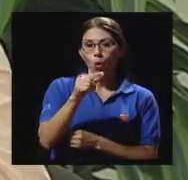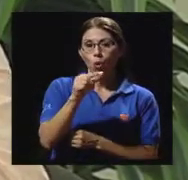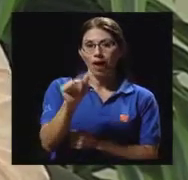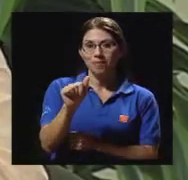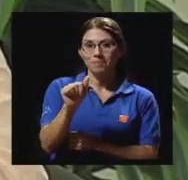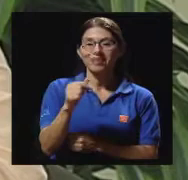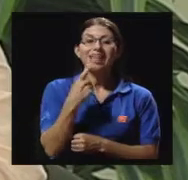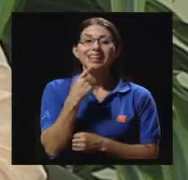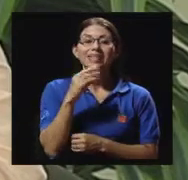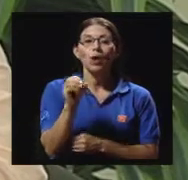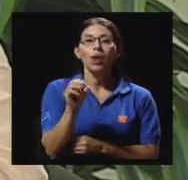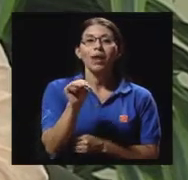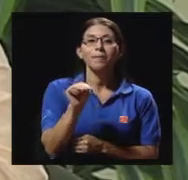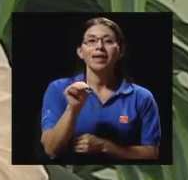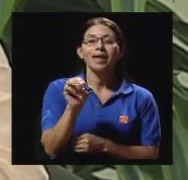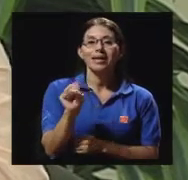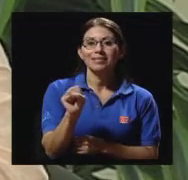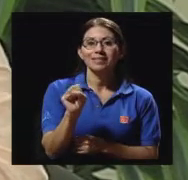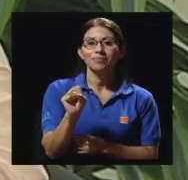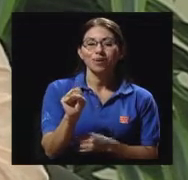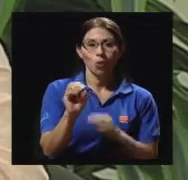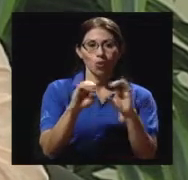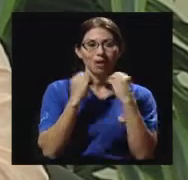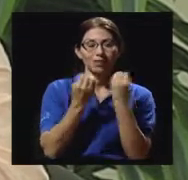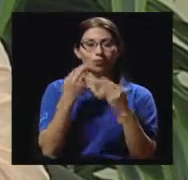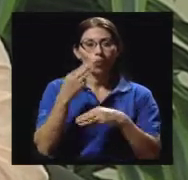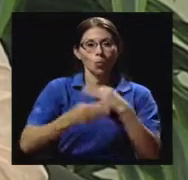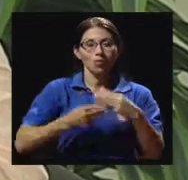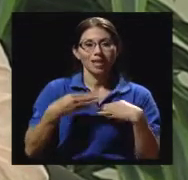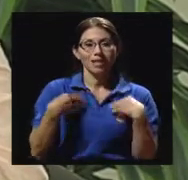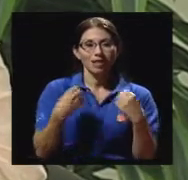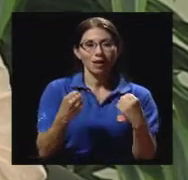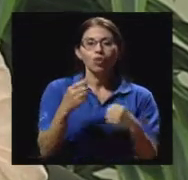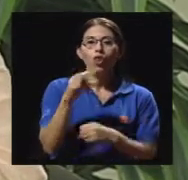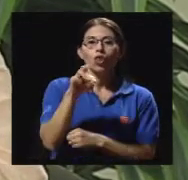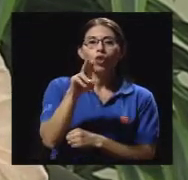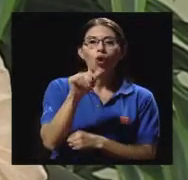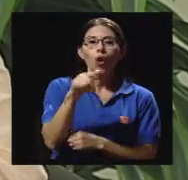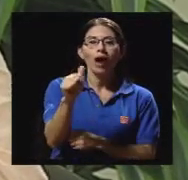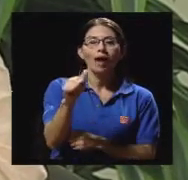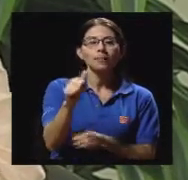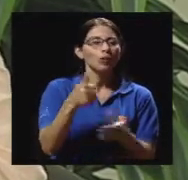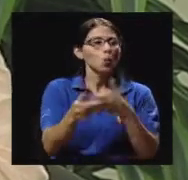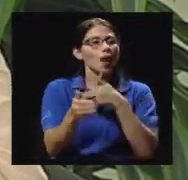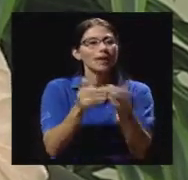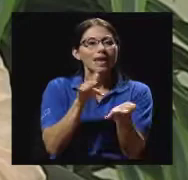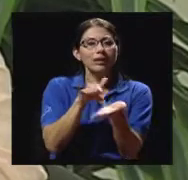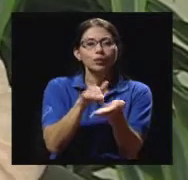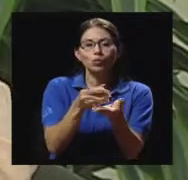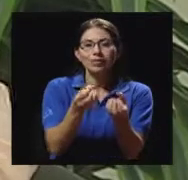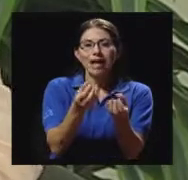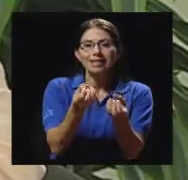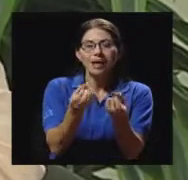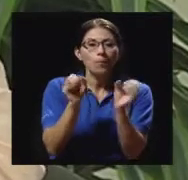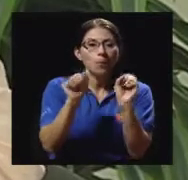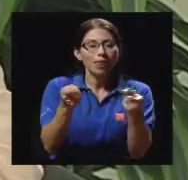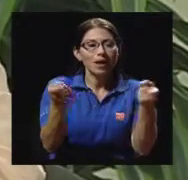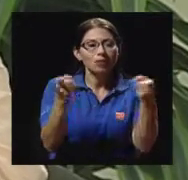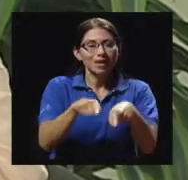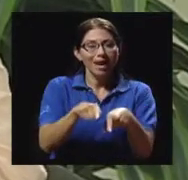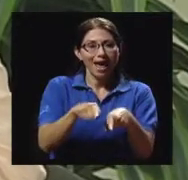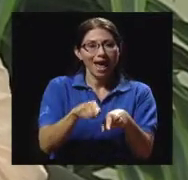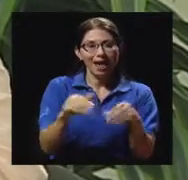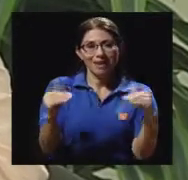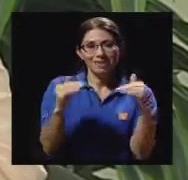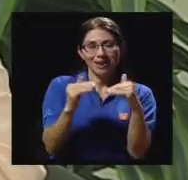Mundial de la Salud, es toda sustancia que puede causar un cambio a nivel psíquico. Droga psicotrópica, porque